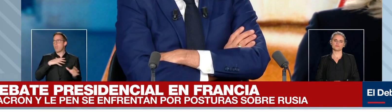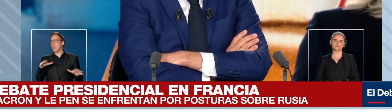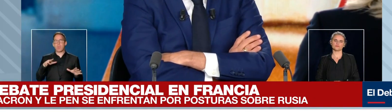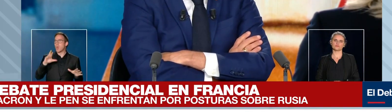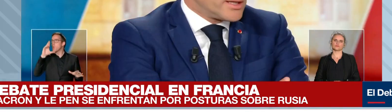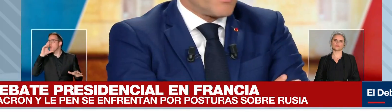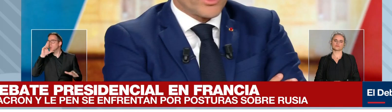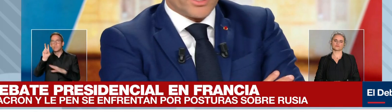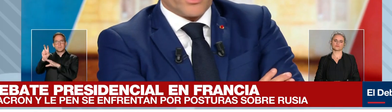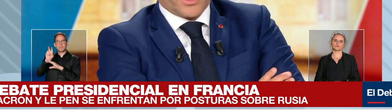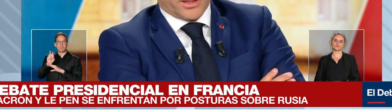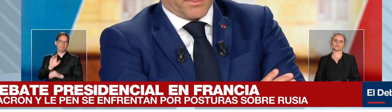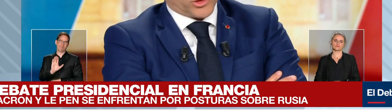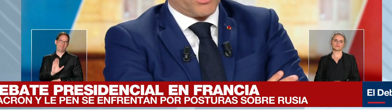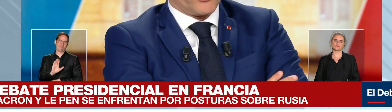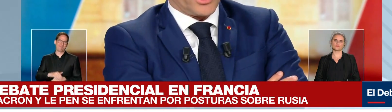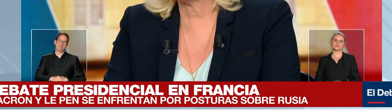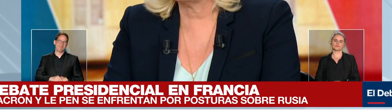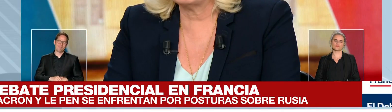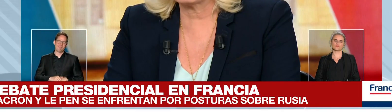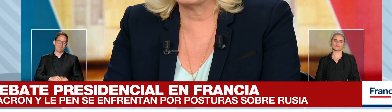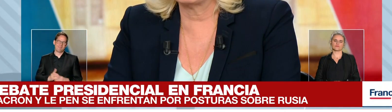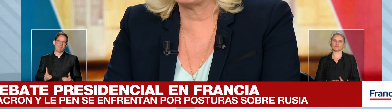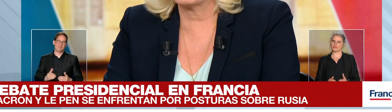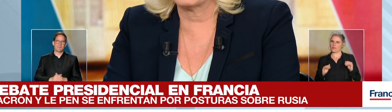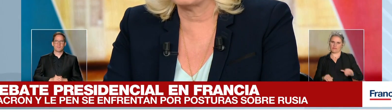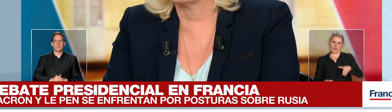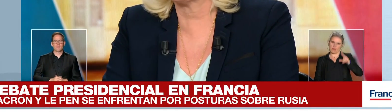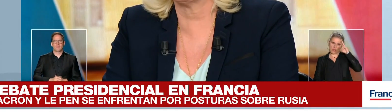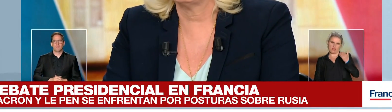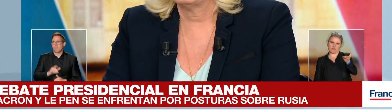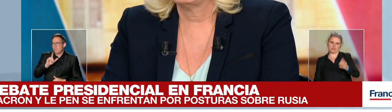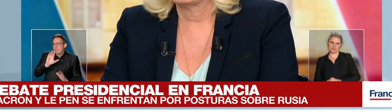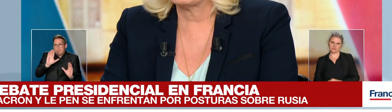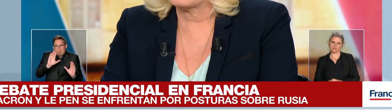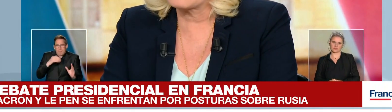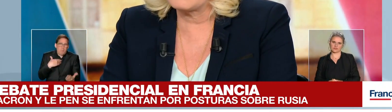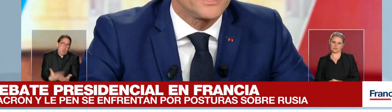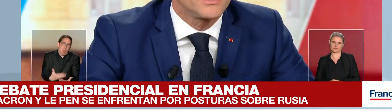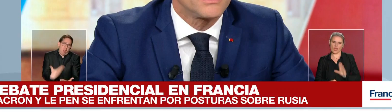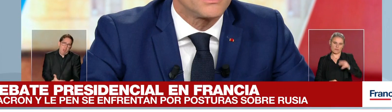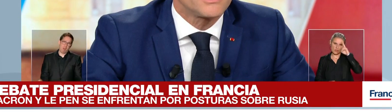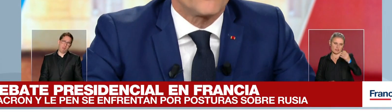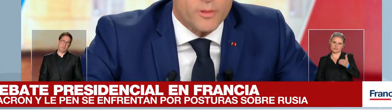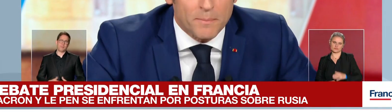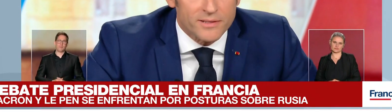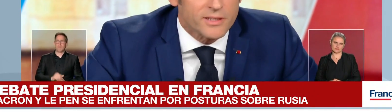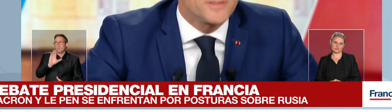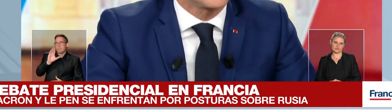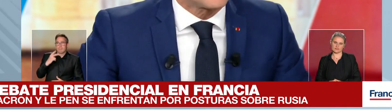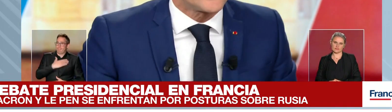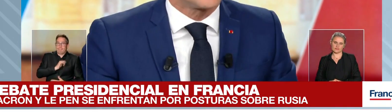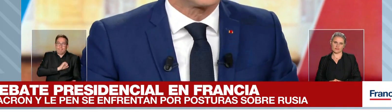fuimos a buscar ante bancos rusos y mucho menos bancos que eran cercanas al poder. Me parece bastante deshonesto. No es deshonesto, es un hecho, señora Le